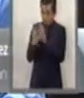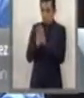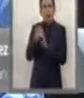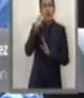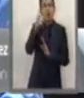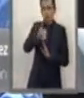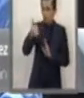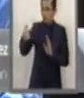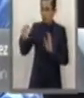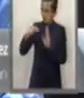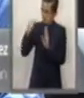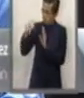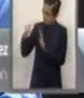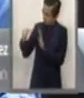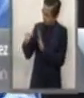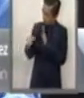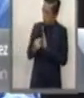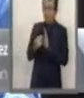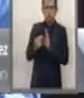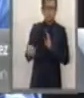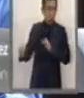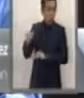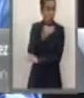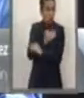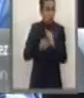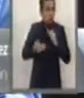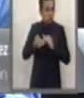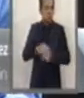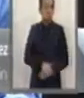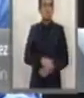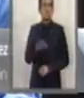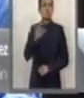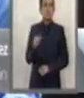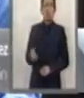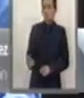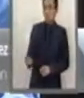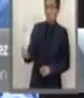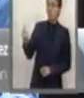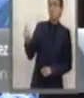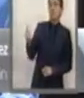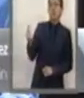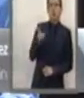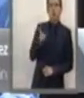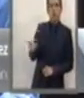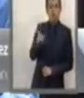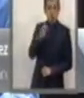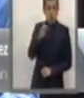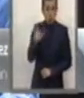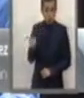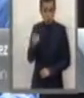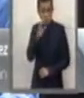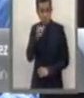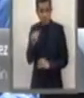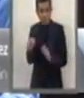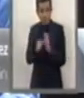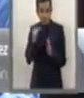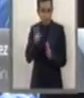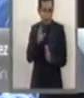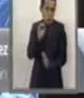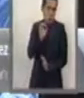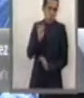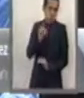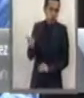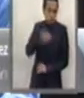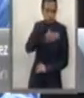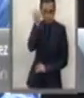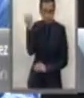imponga esa obligación. Si alguna de ellas no puede o no sabe firmar, lo